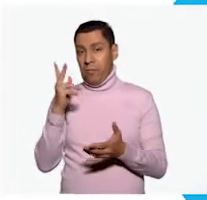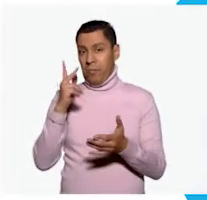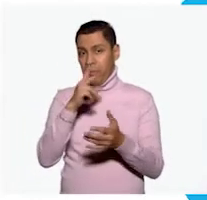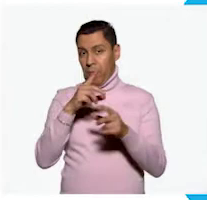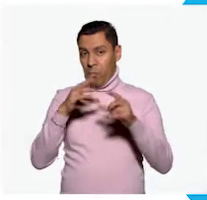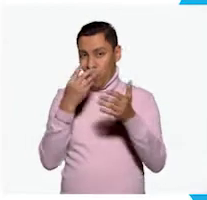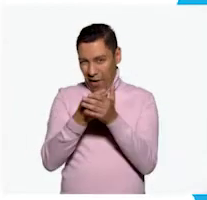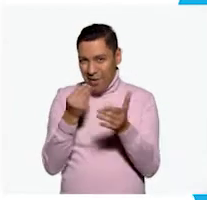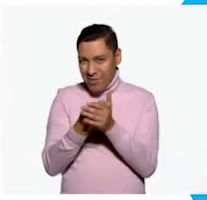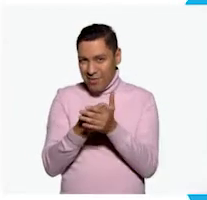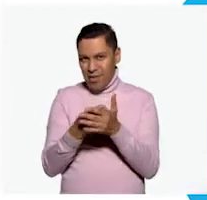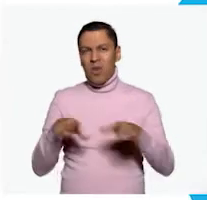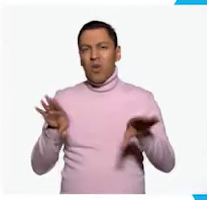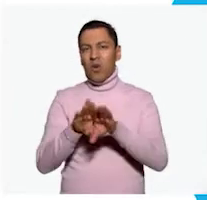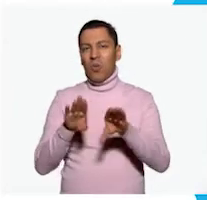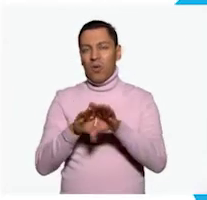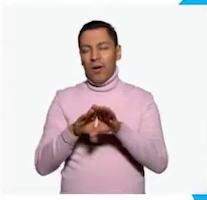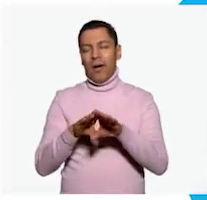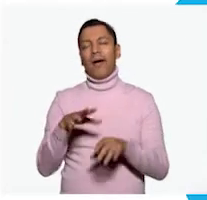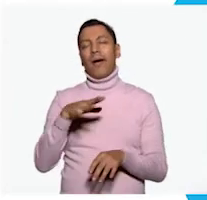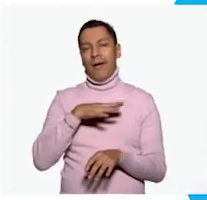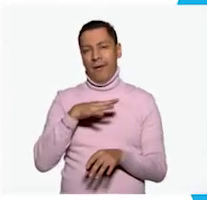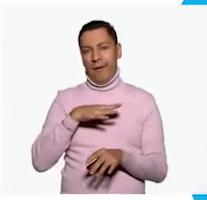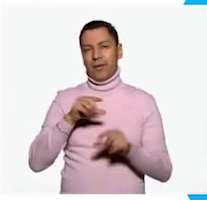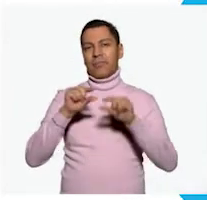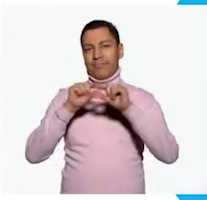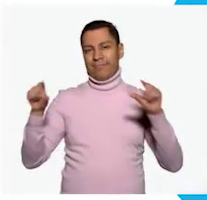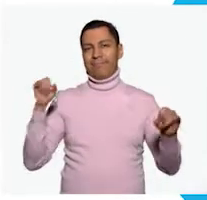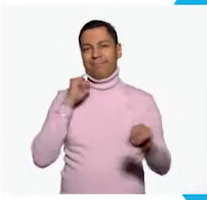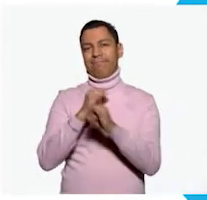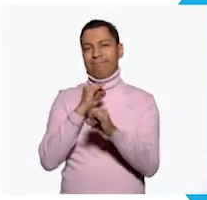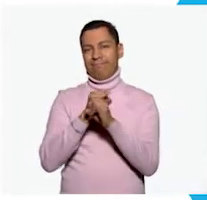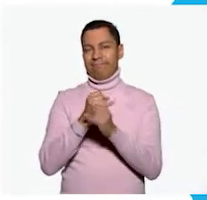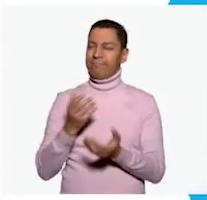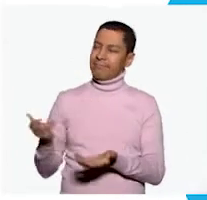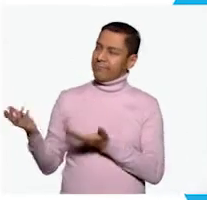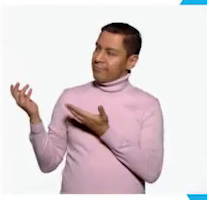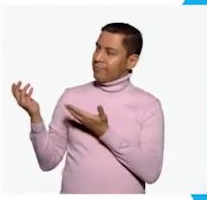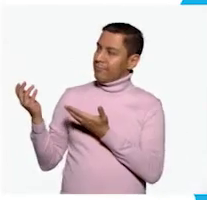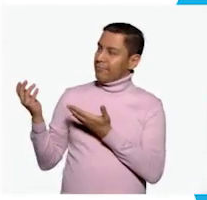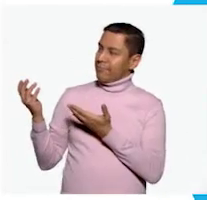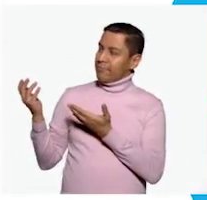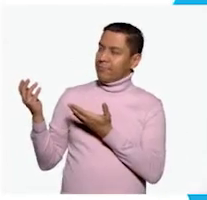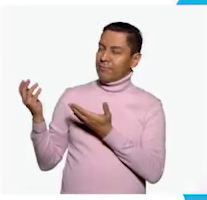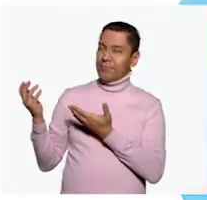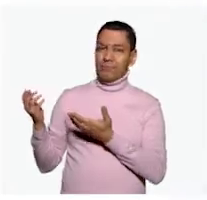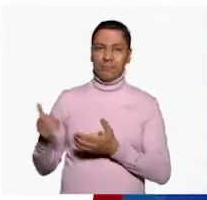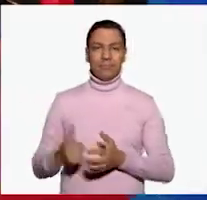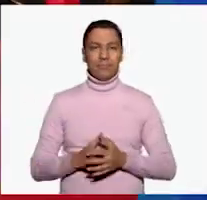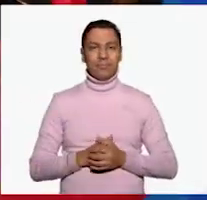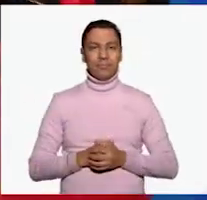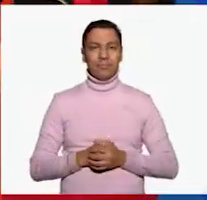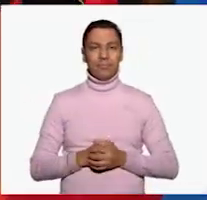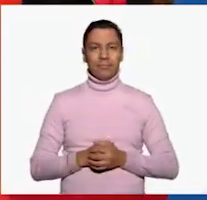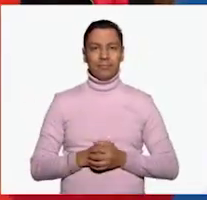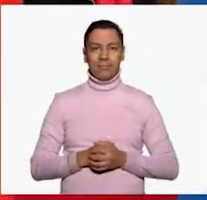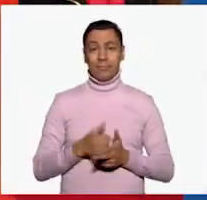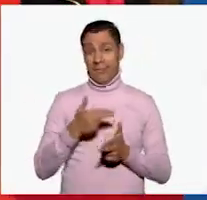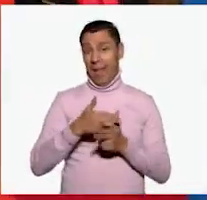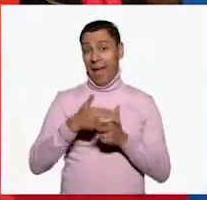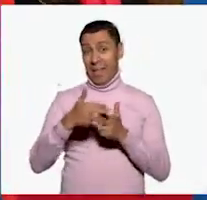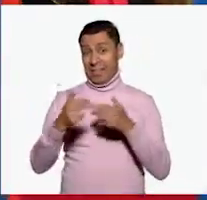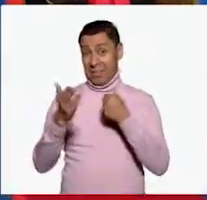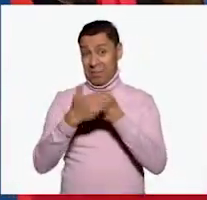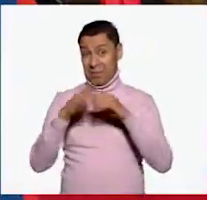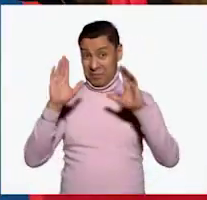encontrar en la siguiente liga: aprendeencasa.cep.gob.mx. www.cielgotepasitecientes.mx. ¡Hasta la próxima!